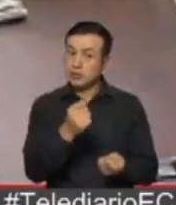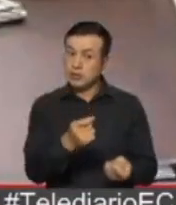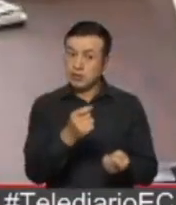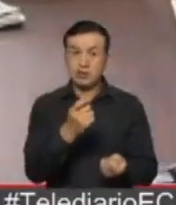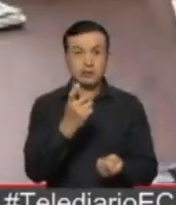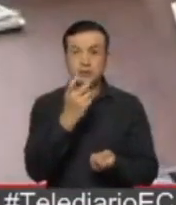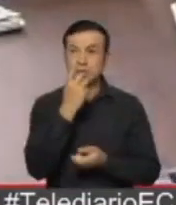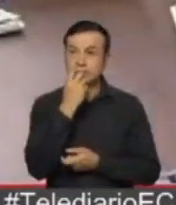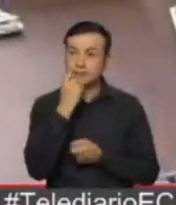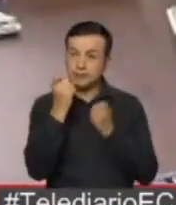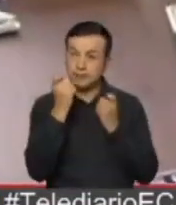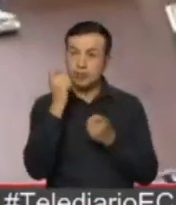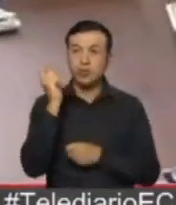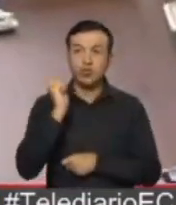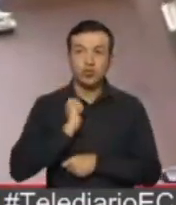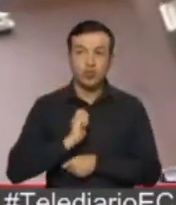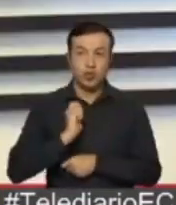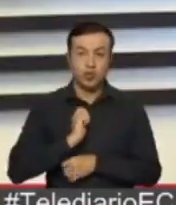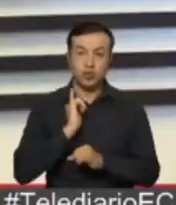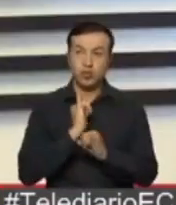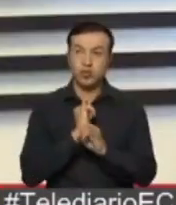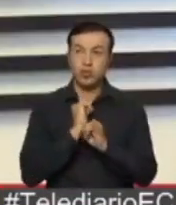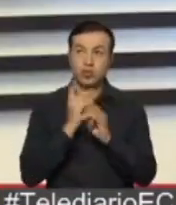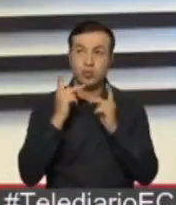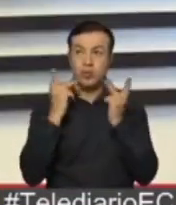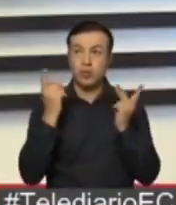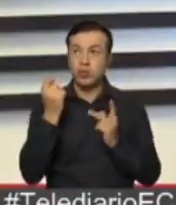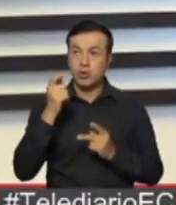la masa salarial del sector público